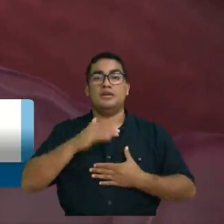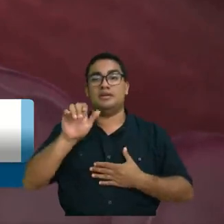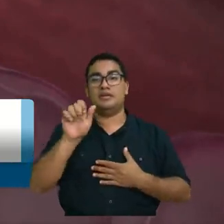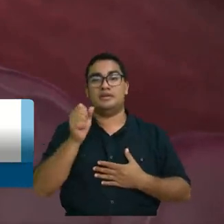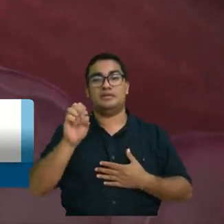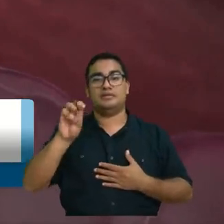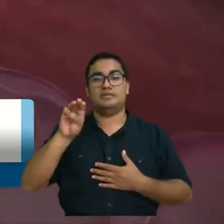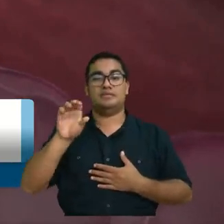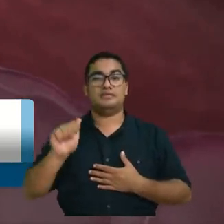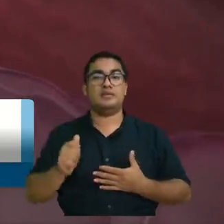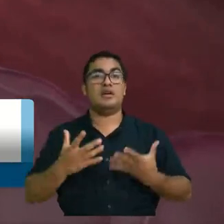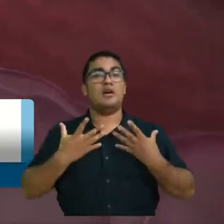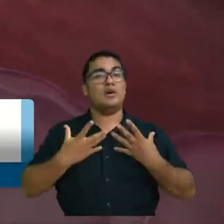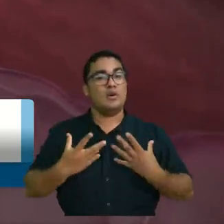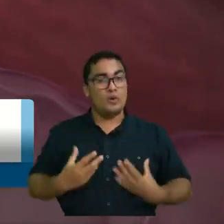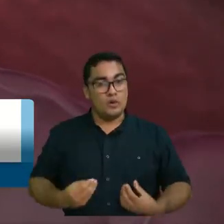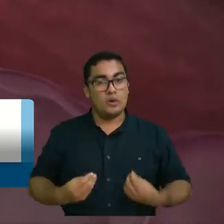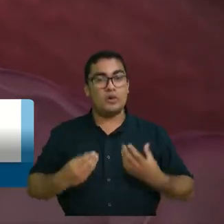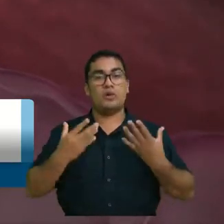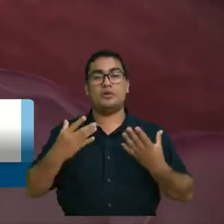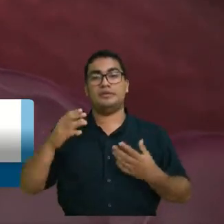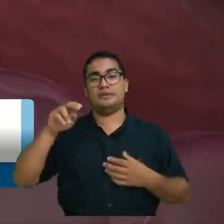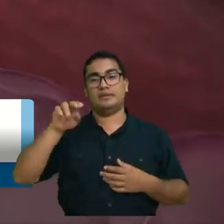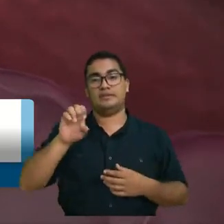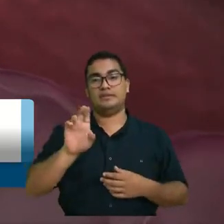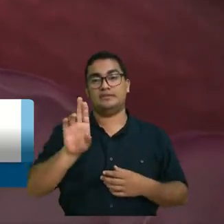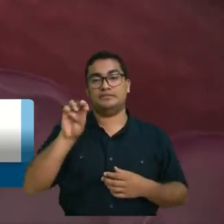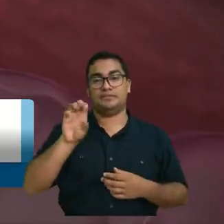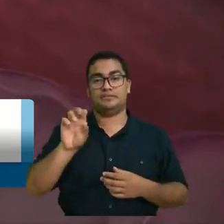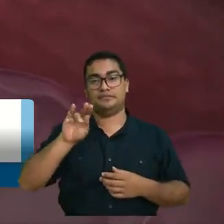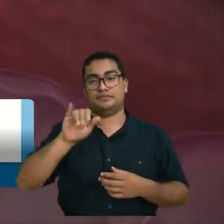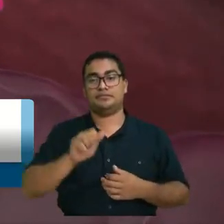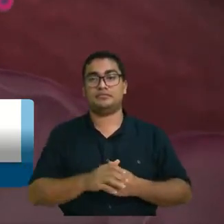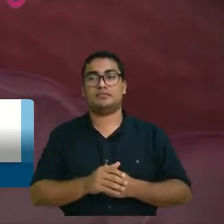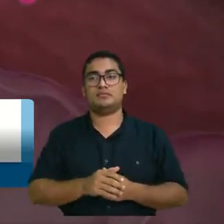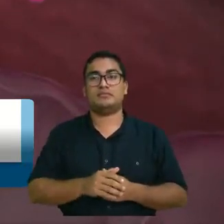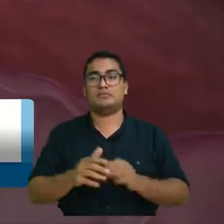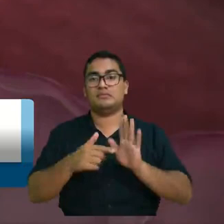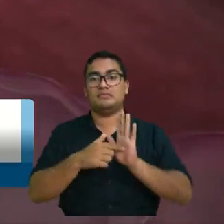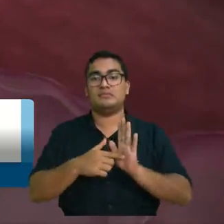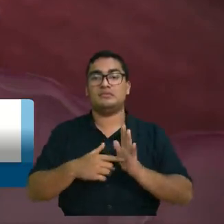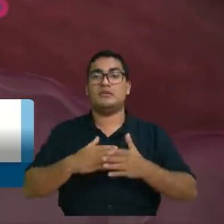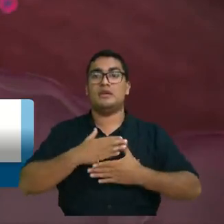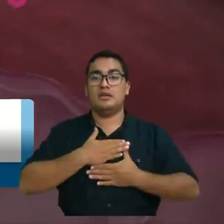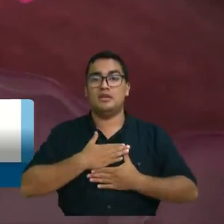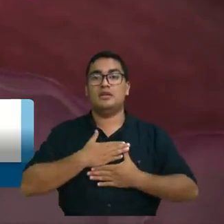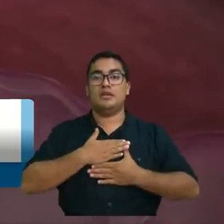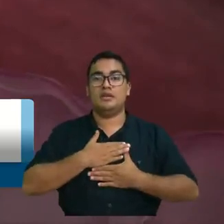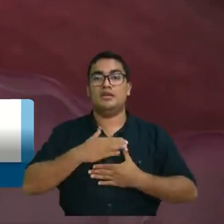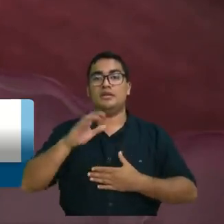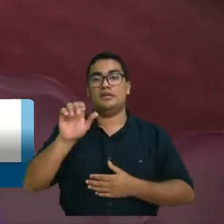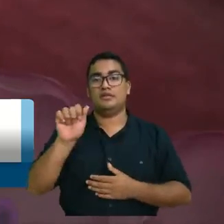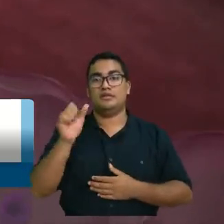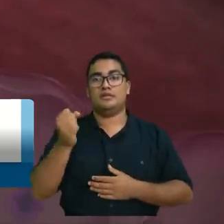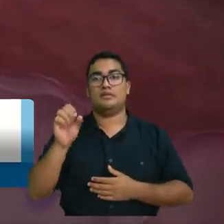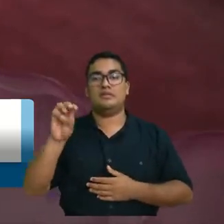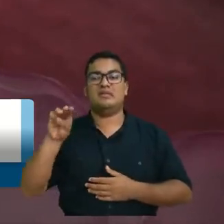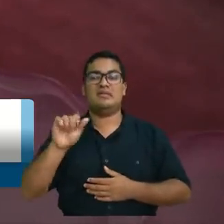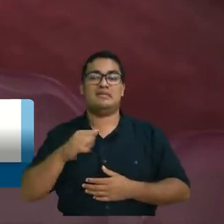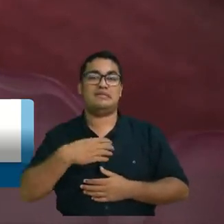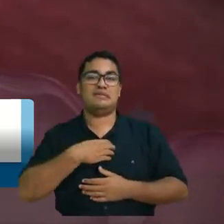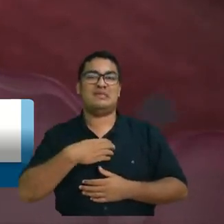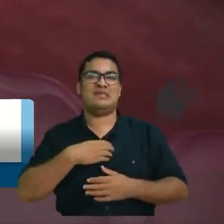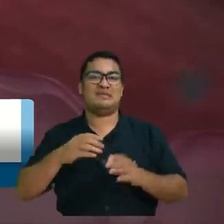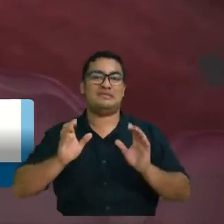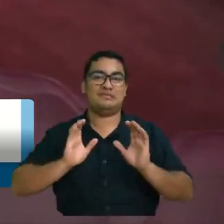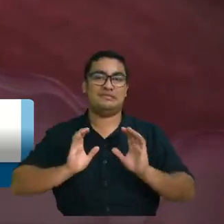la neumonía? Bueno, el asma como tal es un cuadro autoinmune, con